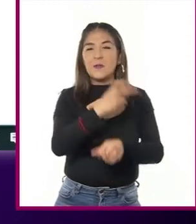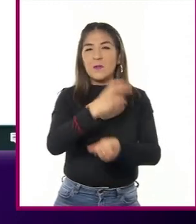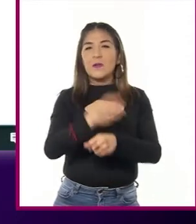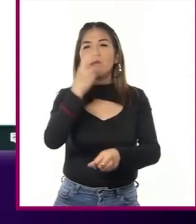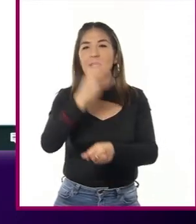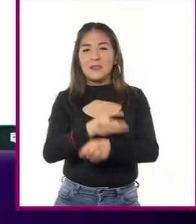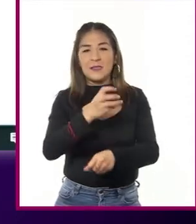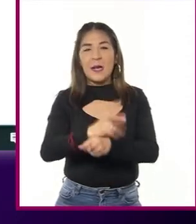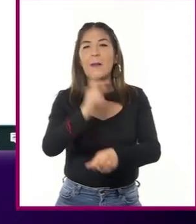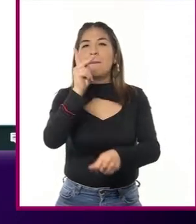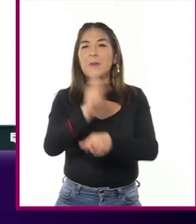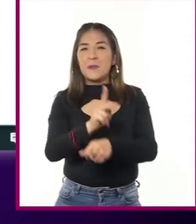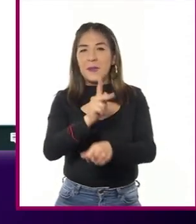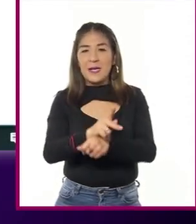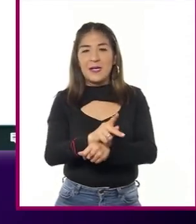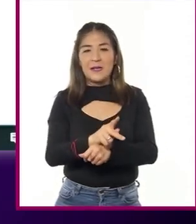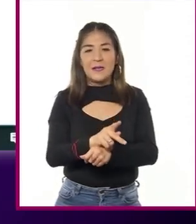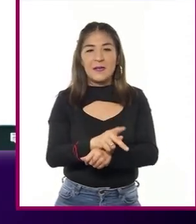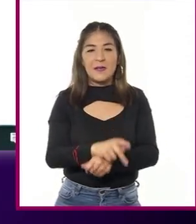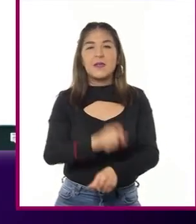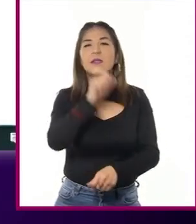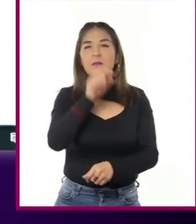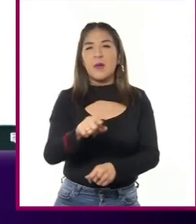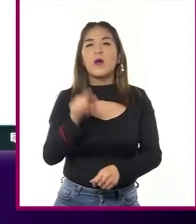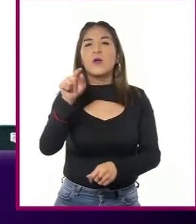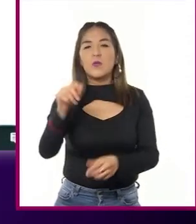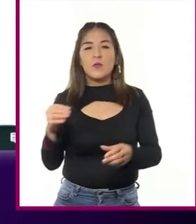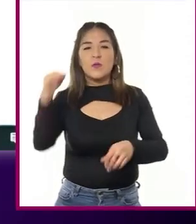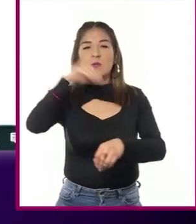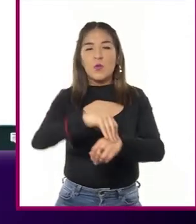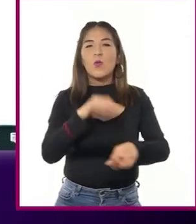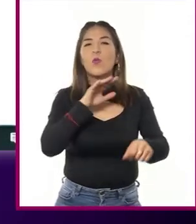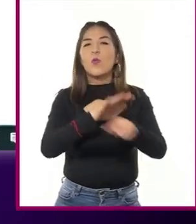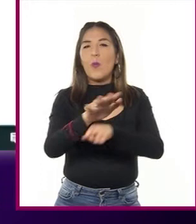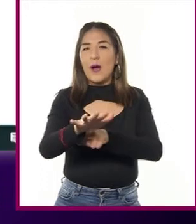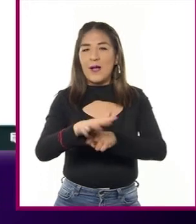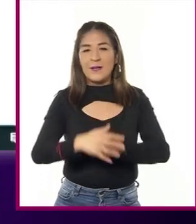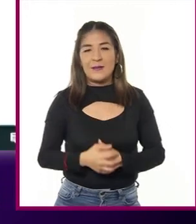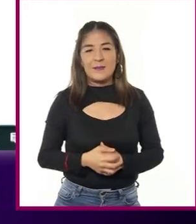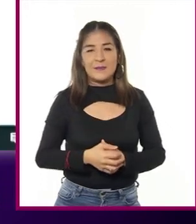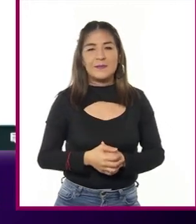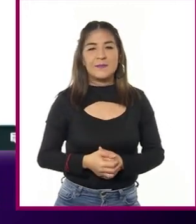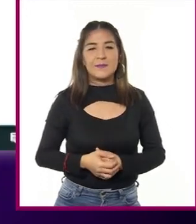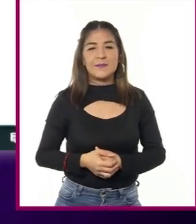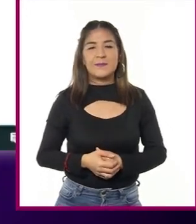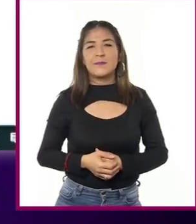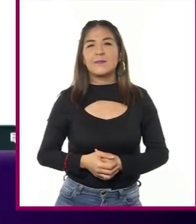tercero, primaria, y le indicamos un sitio en específico.